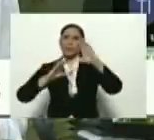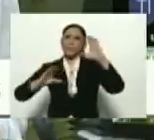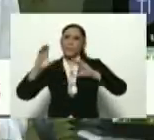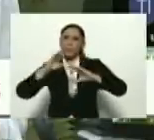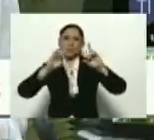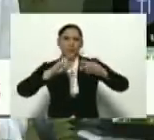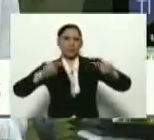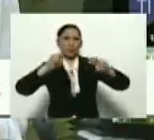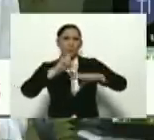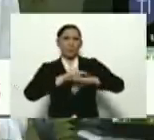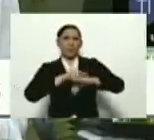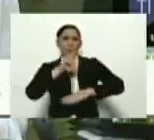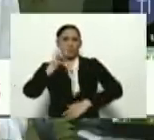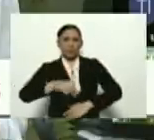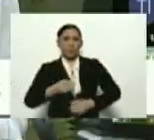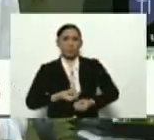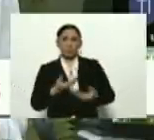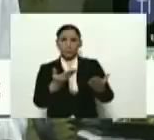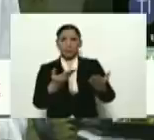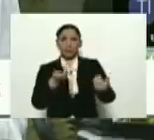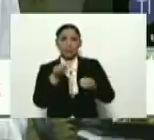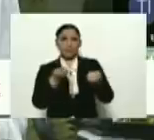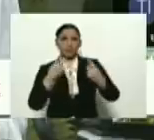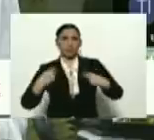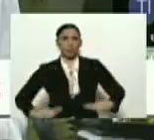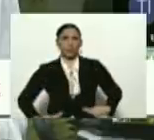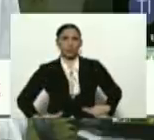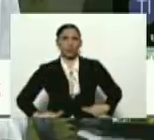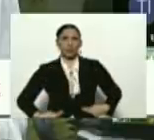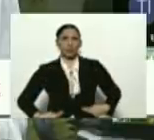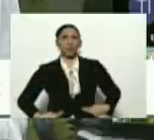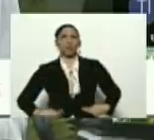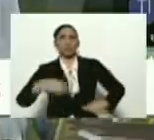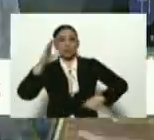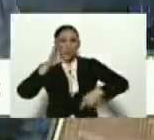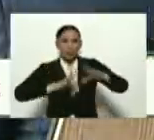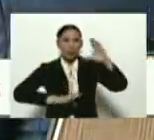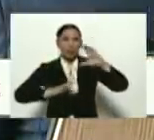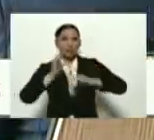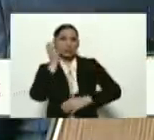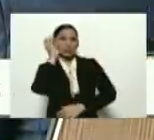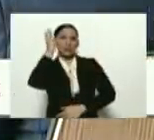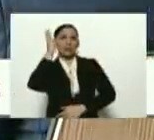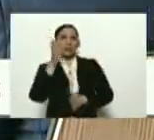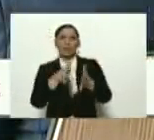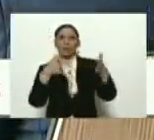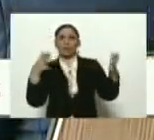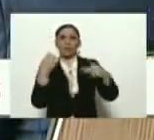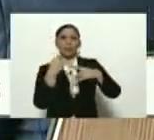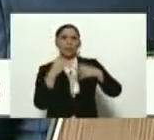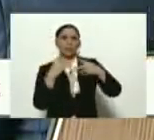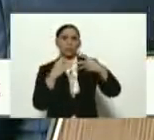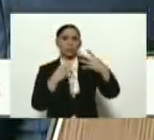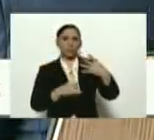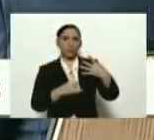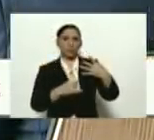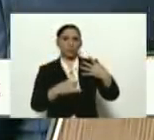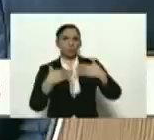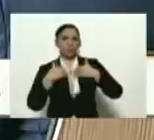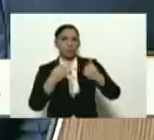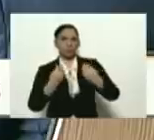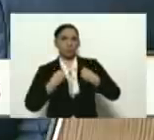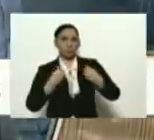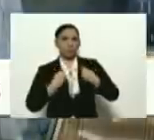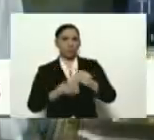médicas y poner al servicio de la humanidad los frutos de la ciencia, creando instrumentos de salud y de vida, y no